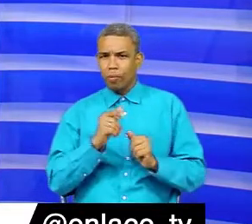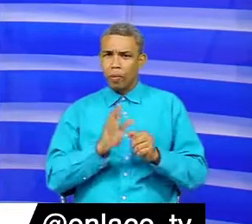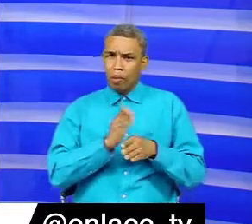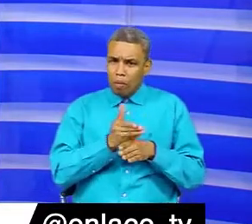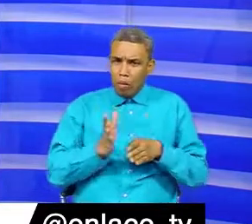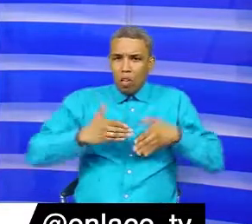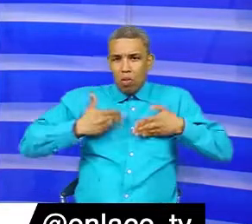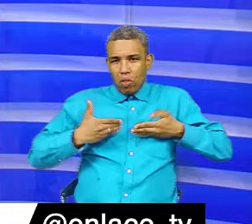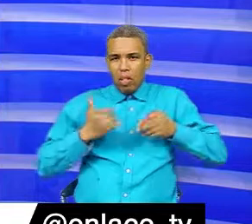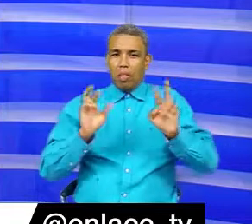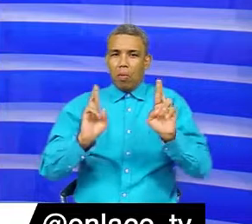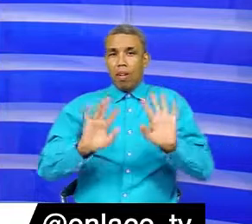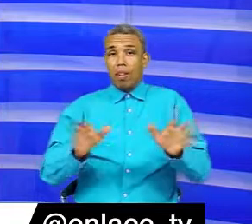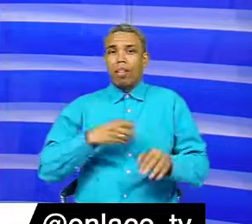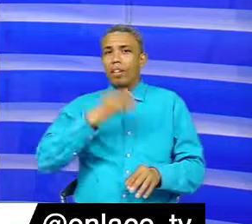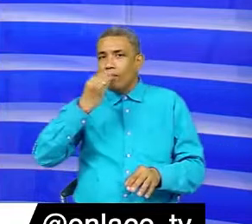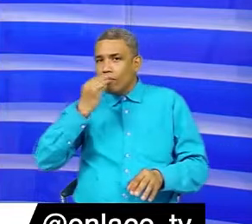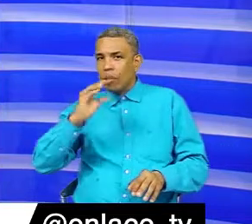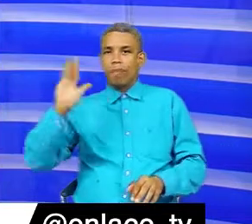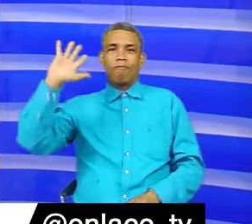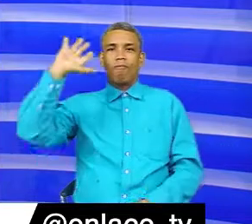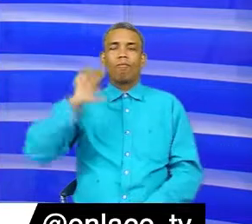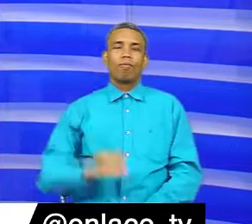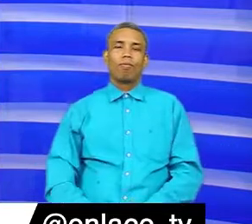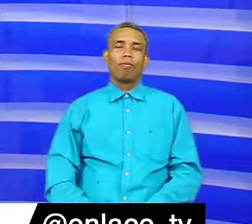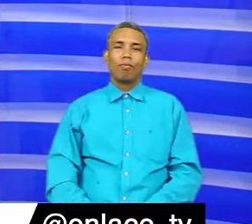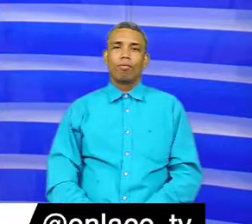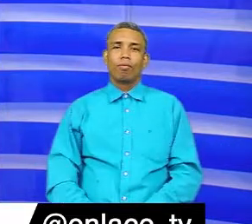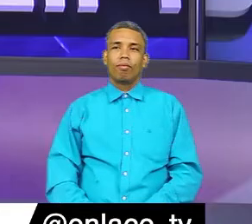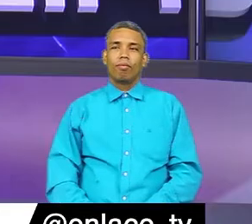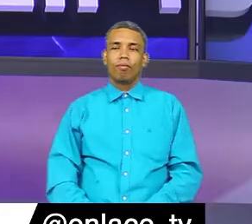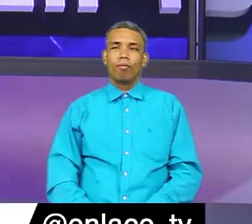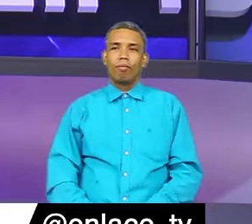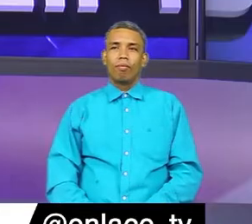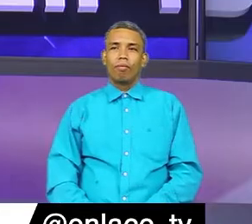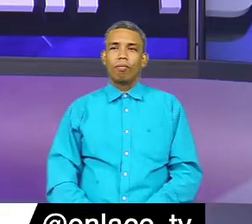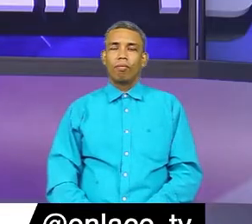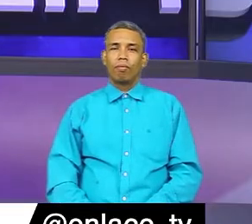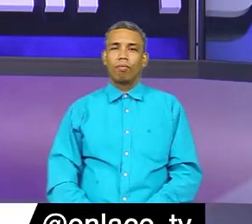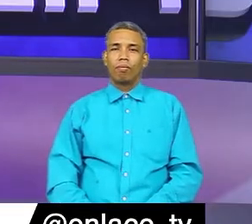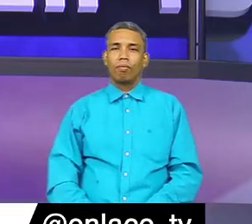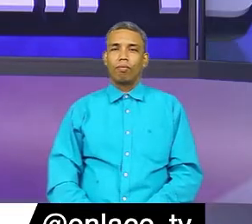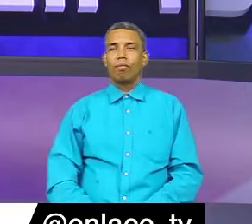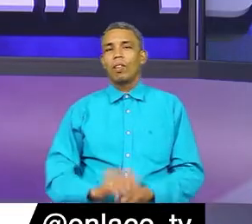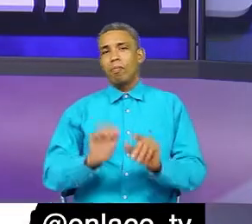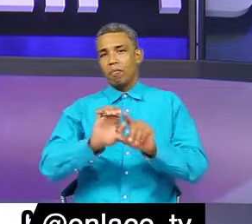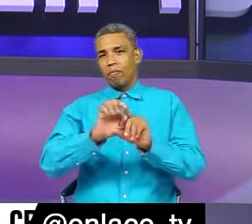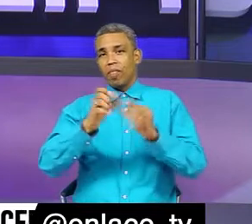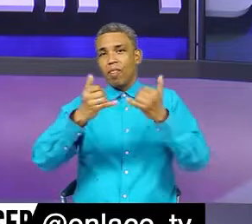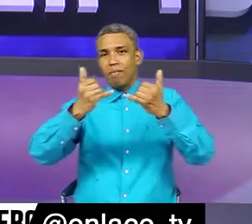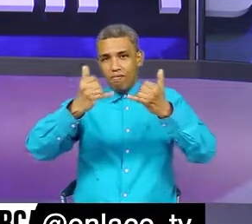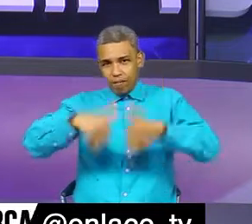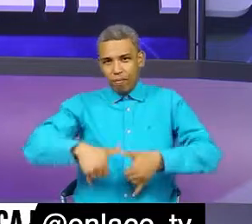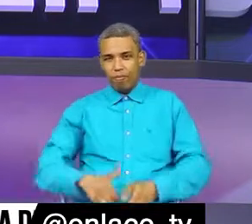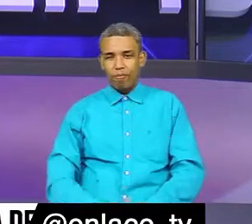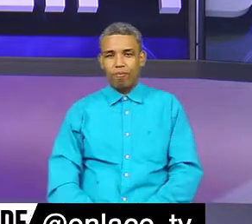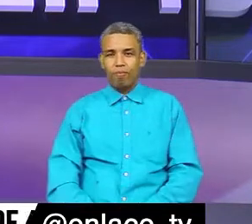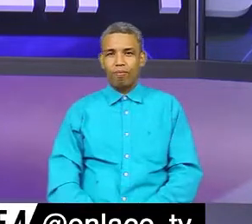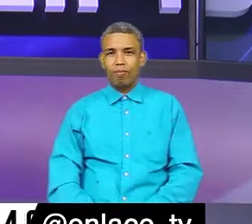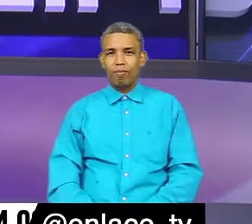noche. Yo me despido como siempre. Un besito. Chao, chao. El uno del otro. Así es. Y hemos llegado también al final de esta emisión, pero antes